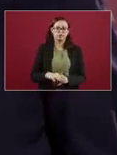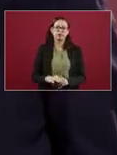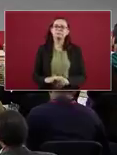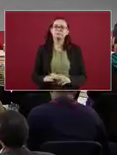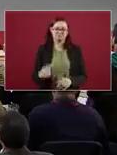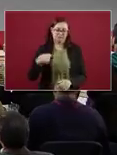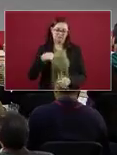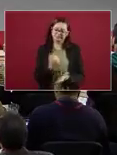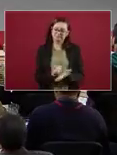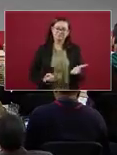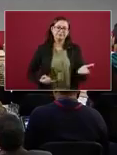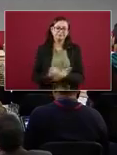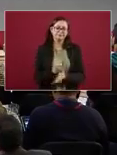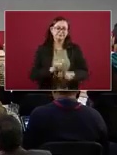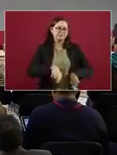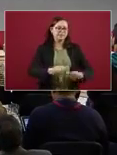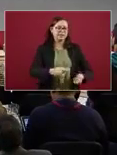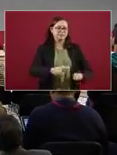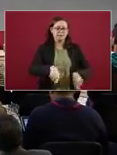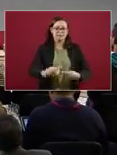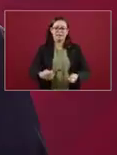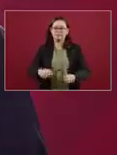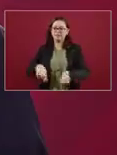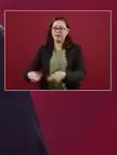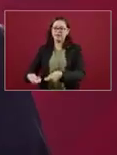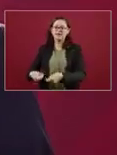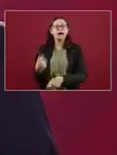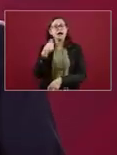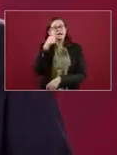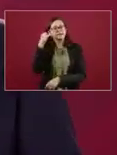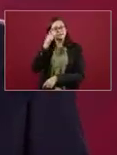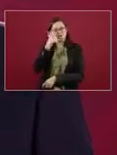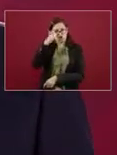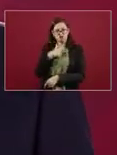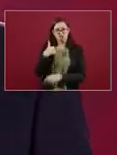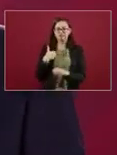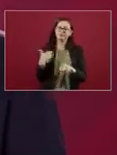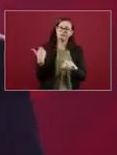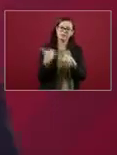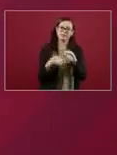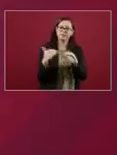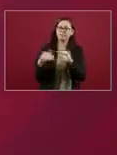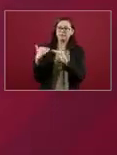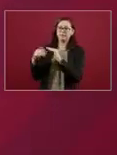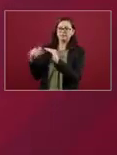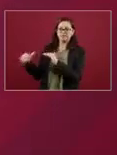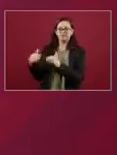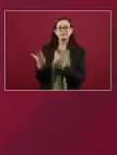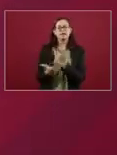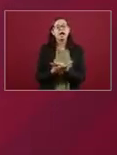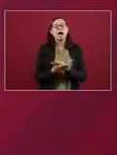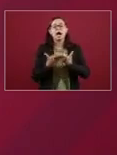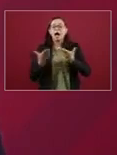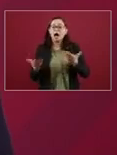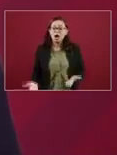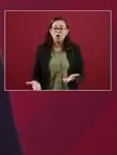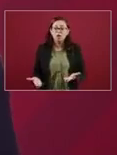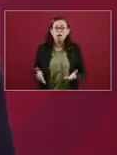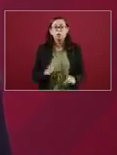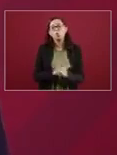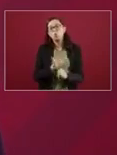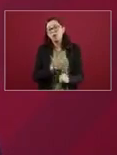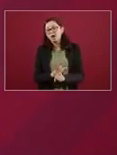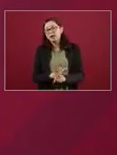nombramientos. ¿Qué procede? No, anoche, ayer mismo. ¿Qué procede?